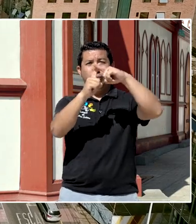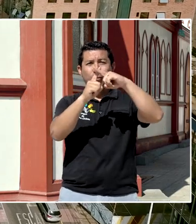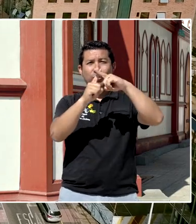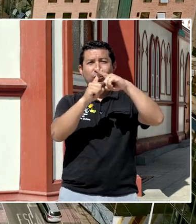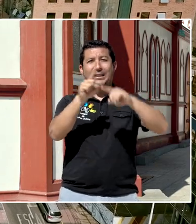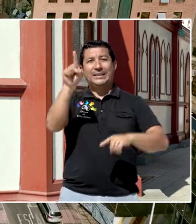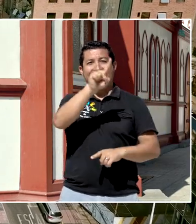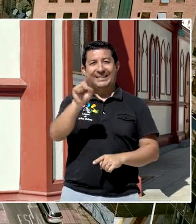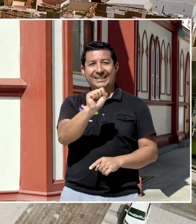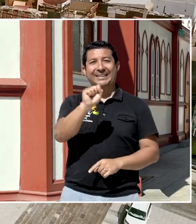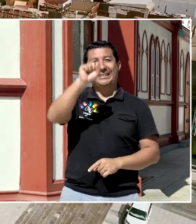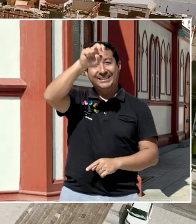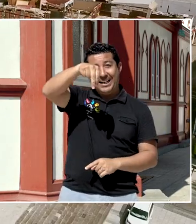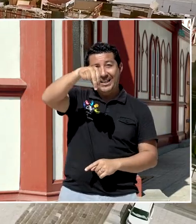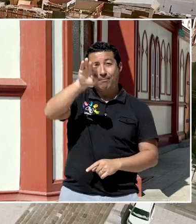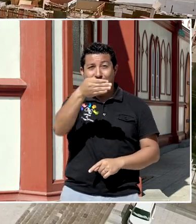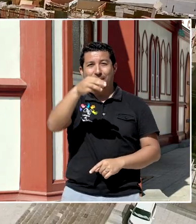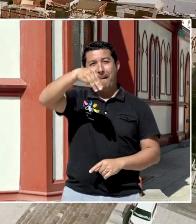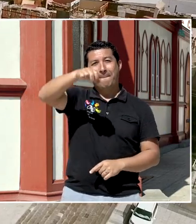1871